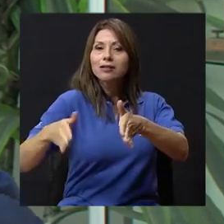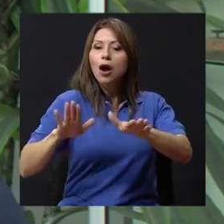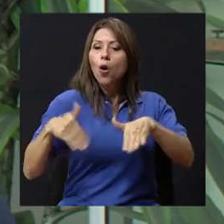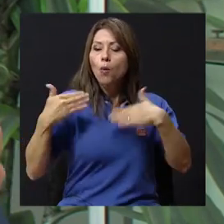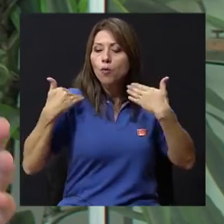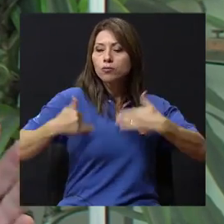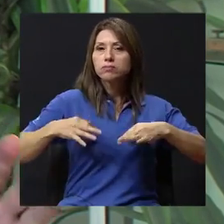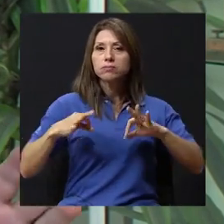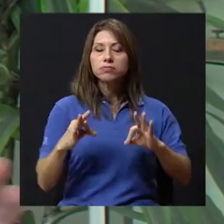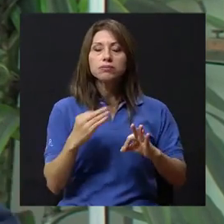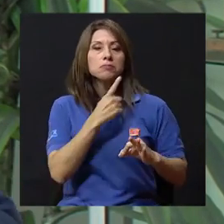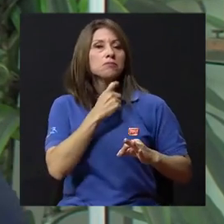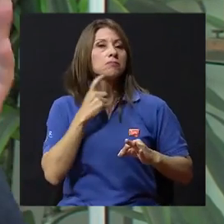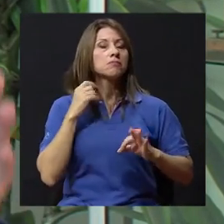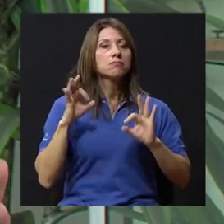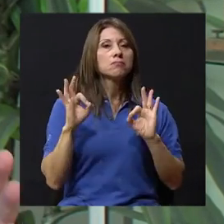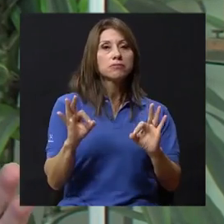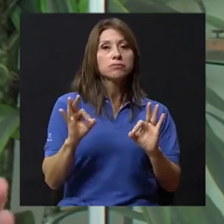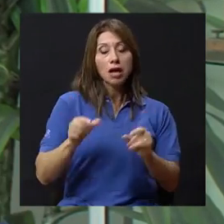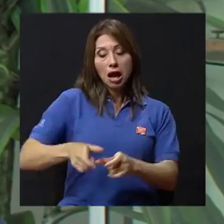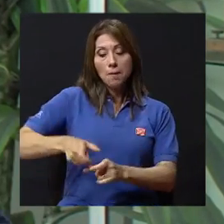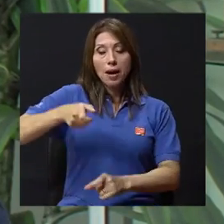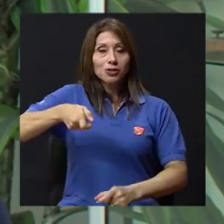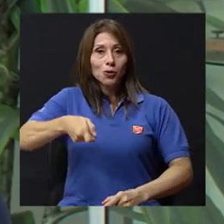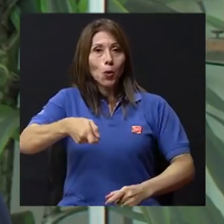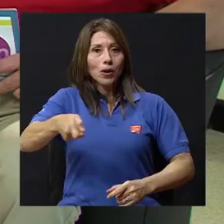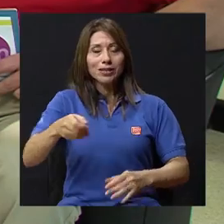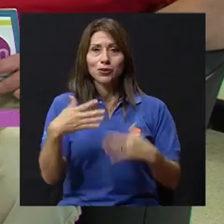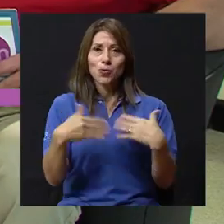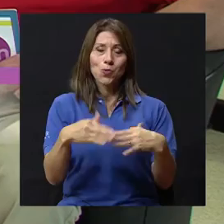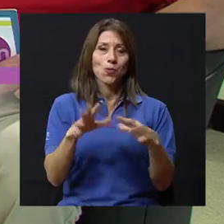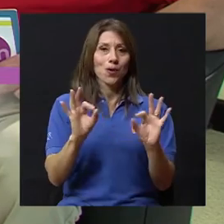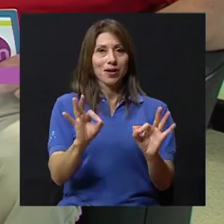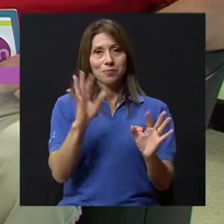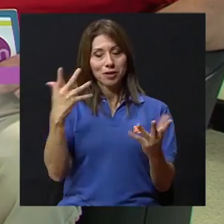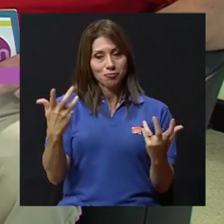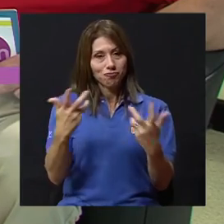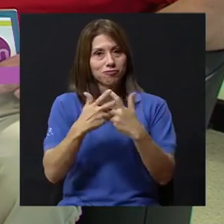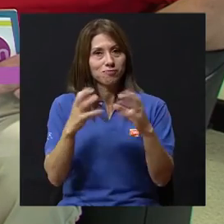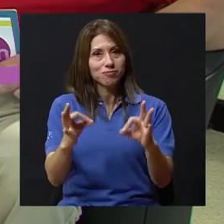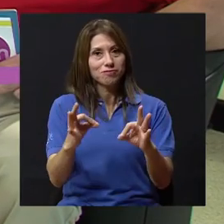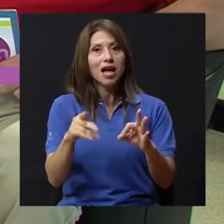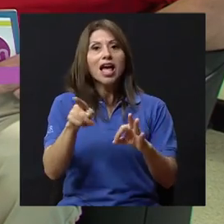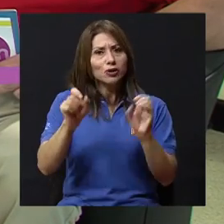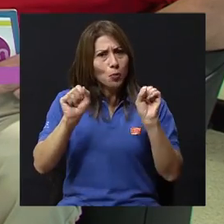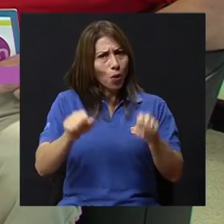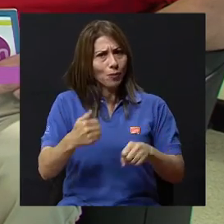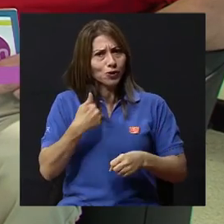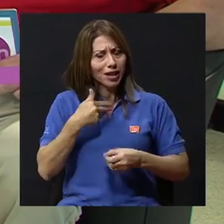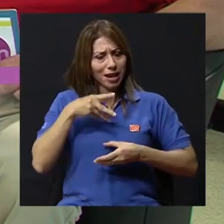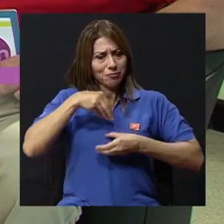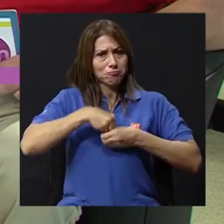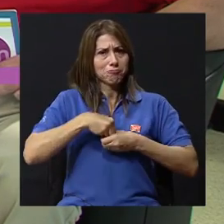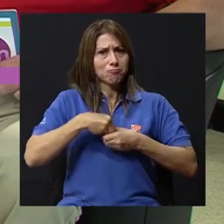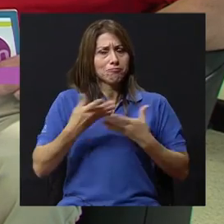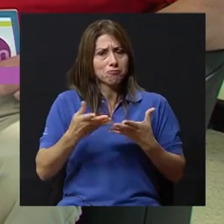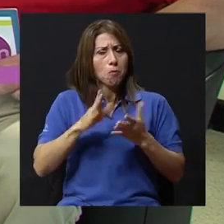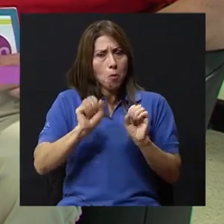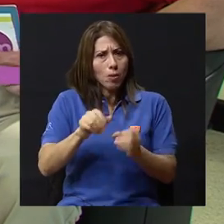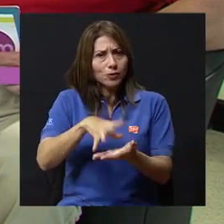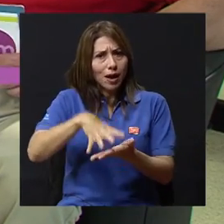bastones y colección de todo. A esa edad, ¿verdad? Todavía. Uh-huh. O sea, eso lo podemos tener, es algo que si no lo traemos, lo